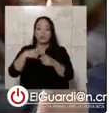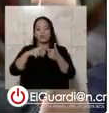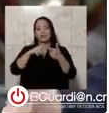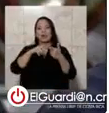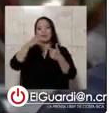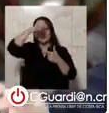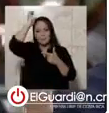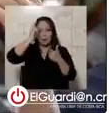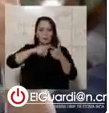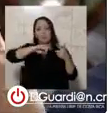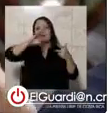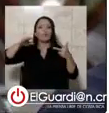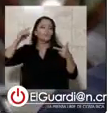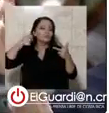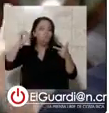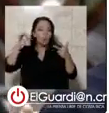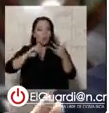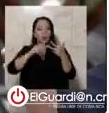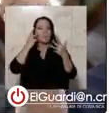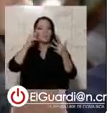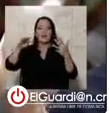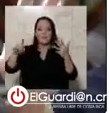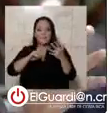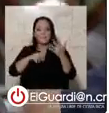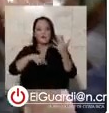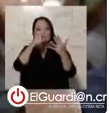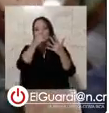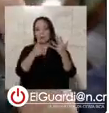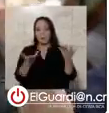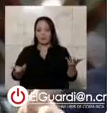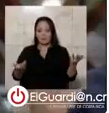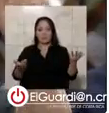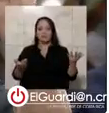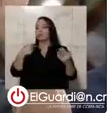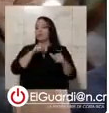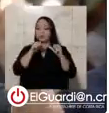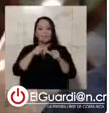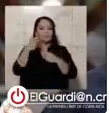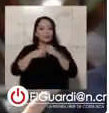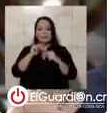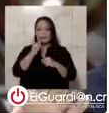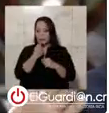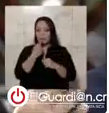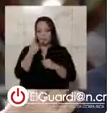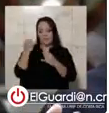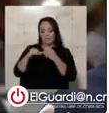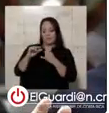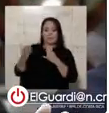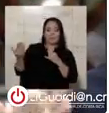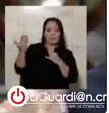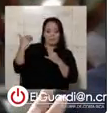Esparza, Montes de Oro, Miramar, bueno, Montes de Oro, y esta zona que seguimos con grandes problemas. Vean, este fin de semana que acaba de